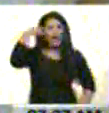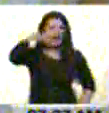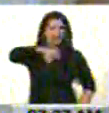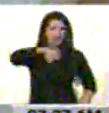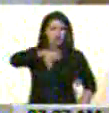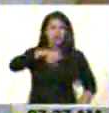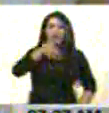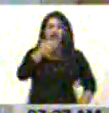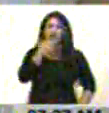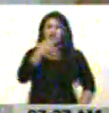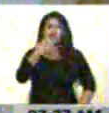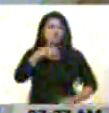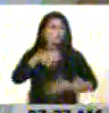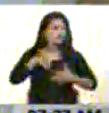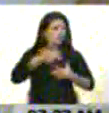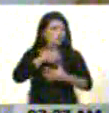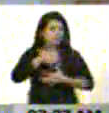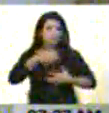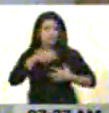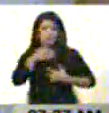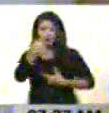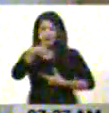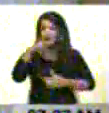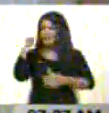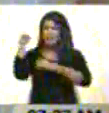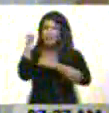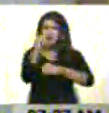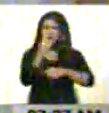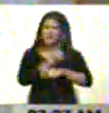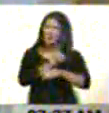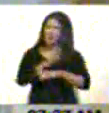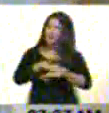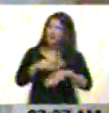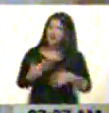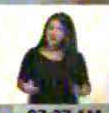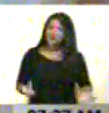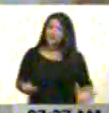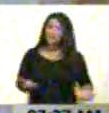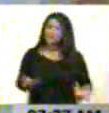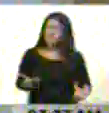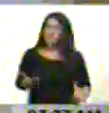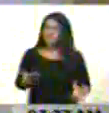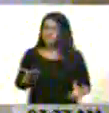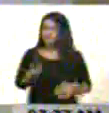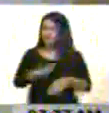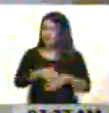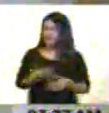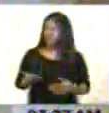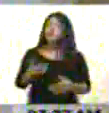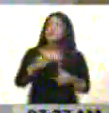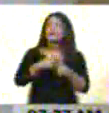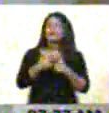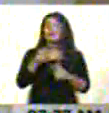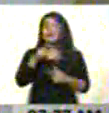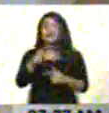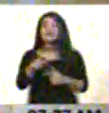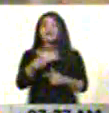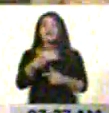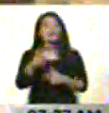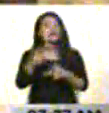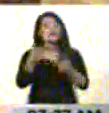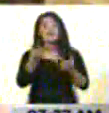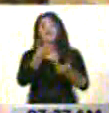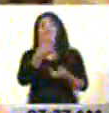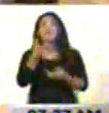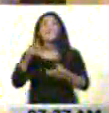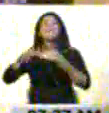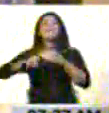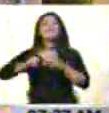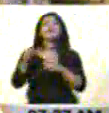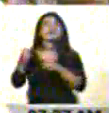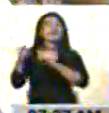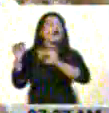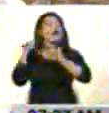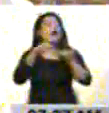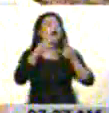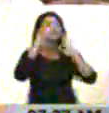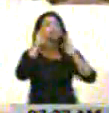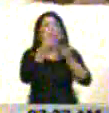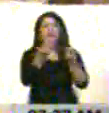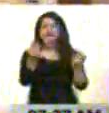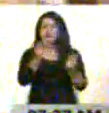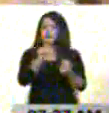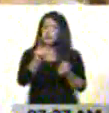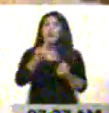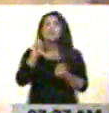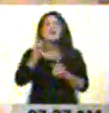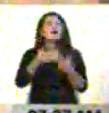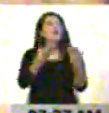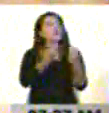una violencia exacerbada en la comisión de cierto tipo de delitos. Y eso no lo vamos a atender con policía, ahí tenemos que atenderlo con la